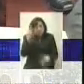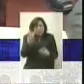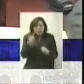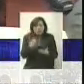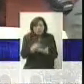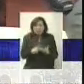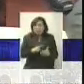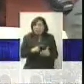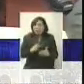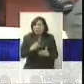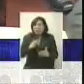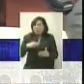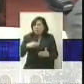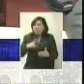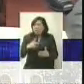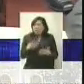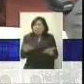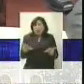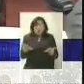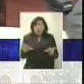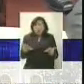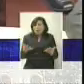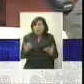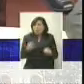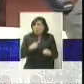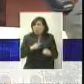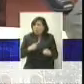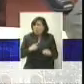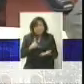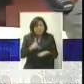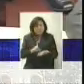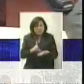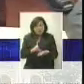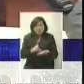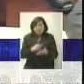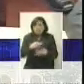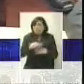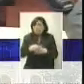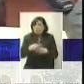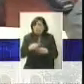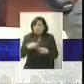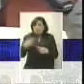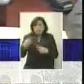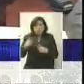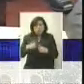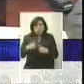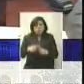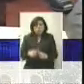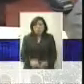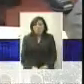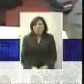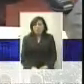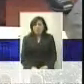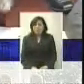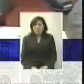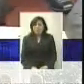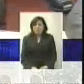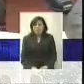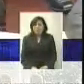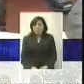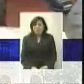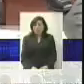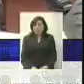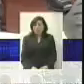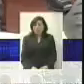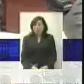el general Gamarra ya no estaba como jefe de Lima Provincias, sino había sido destacado a Tumbes, porque además lo comenta en la